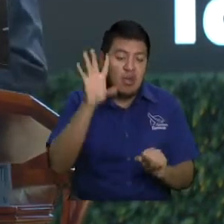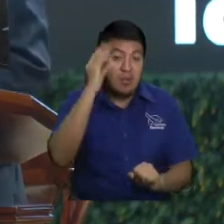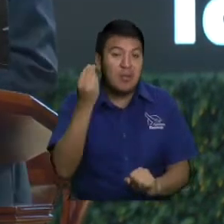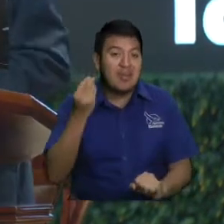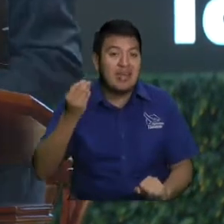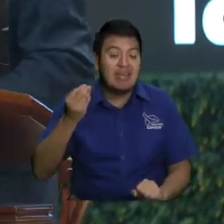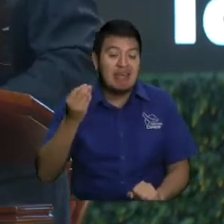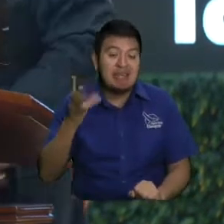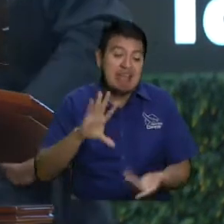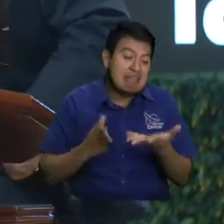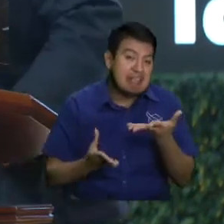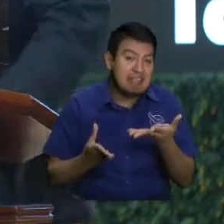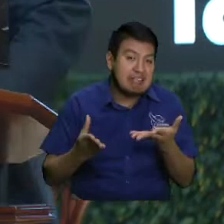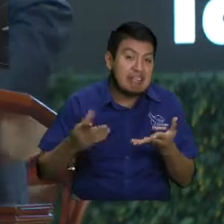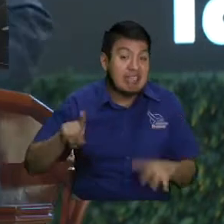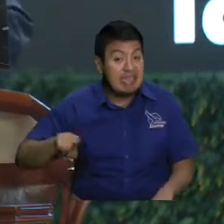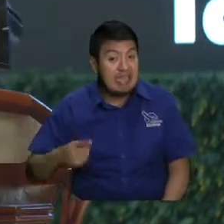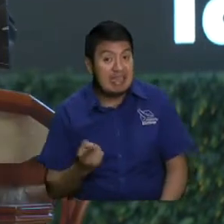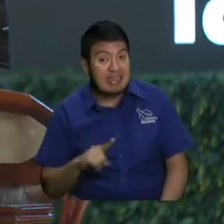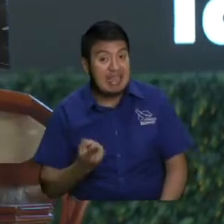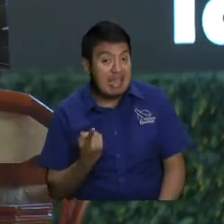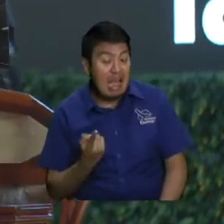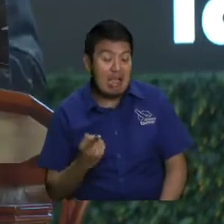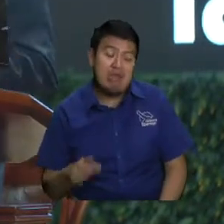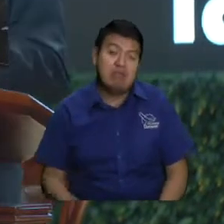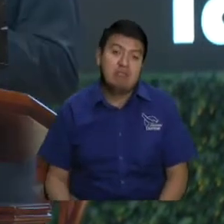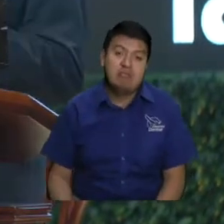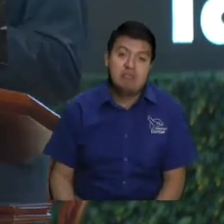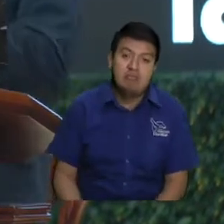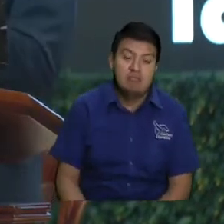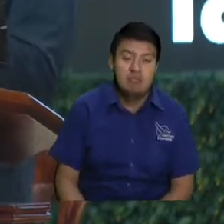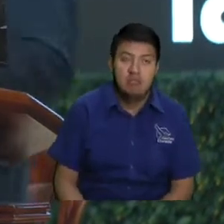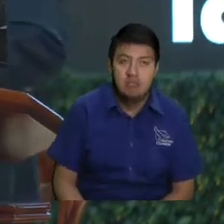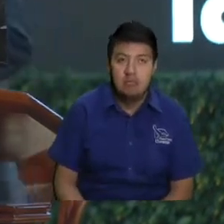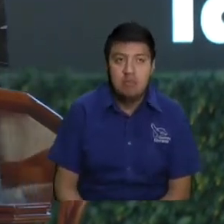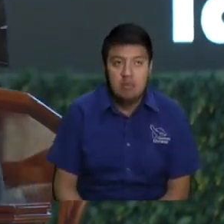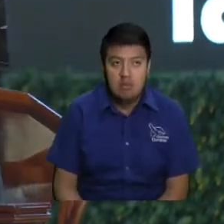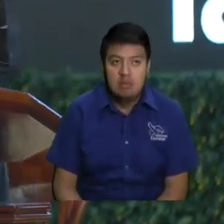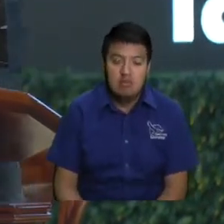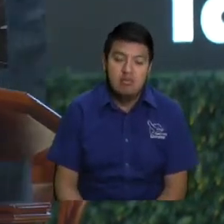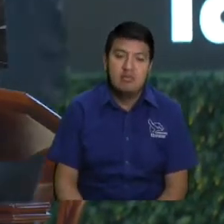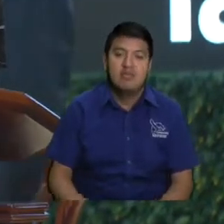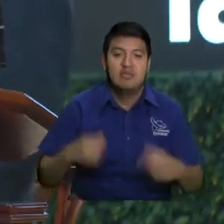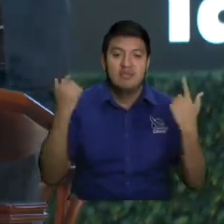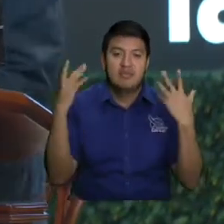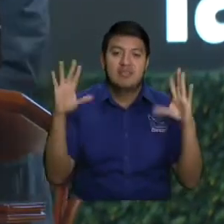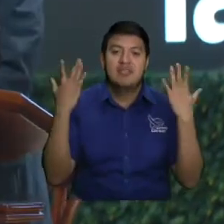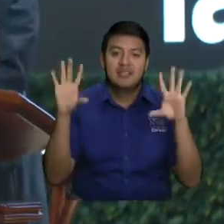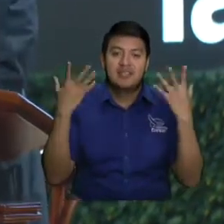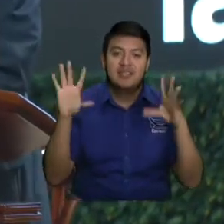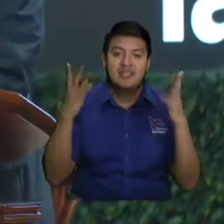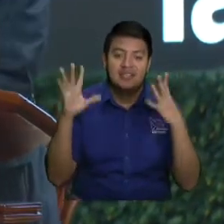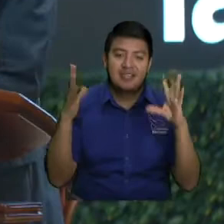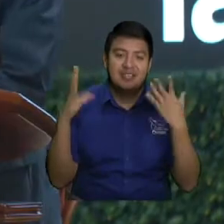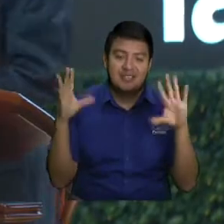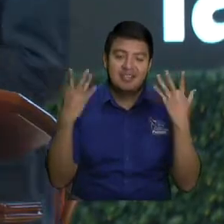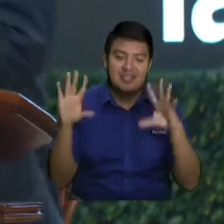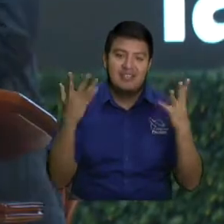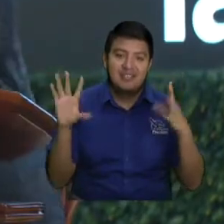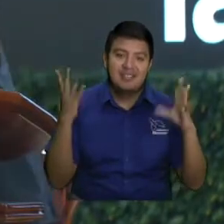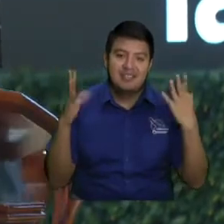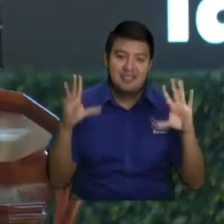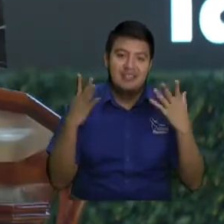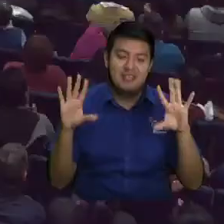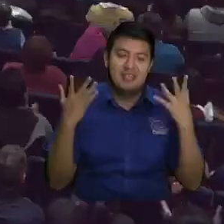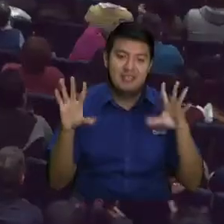Mejor sigamos acá. Va, pero fíjense que eso lo podemos... Denle otro aplauso al rey, pues no sé qué, con las ganas, pero